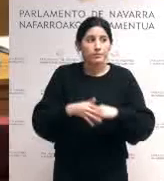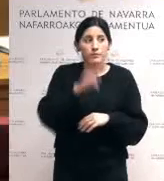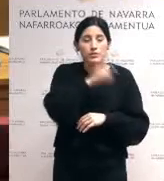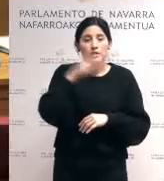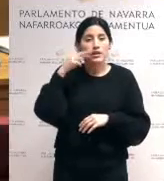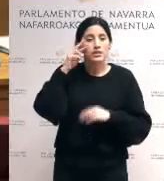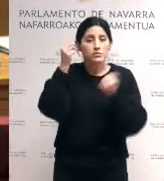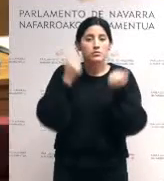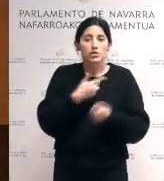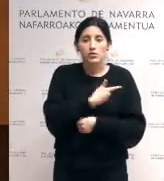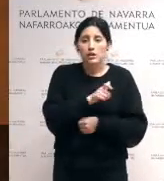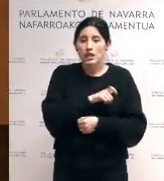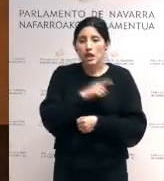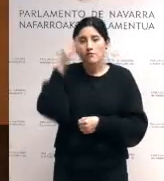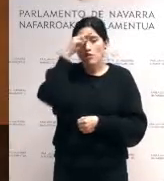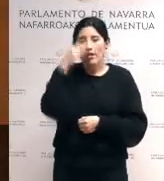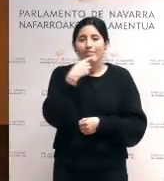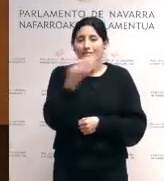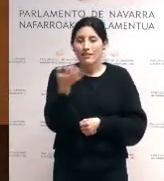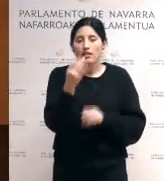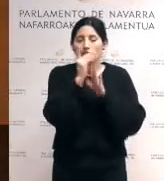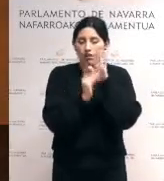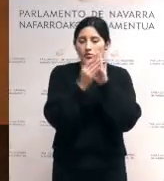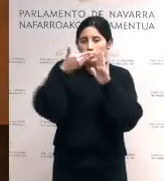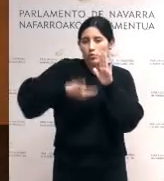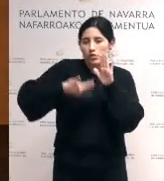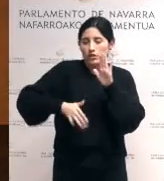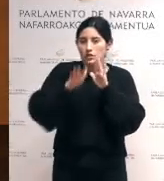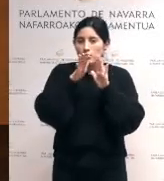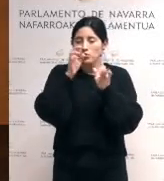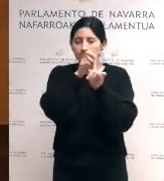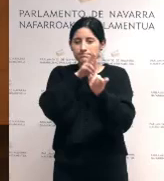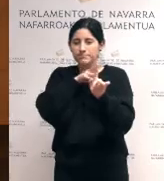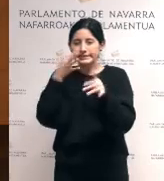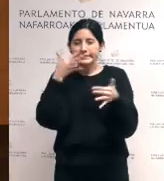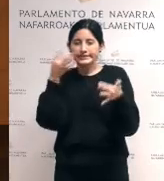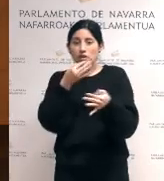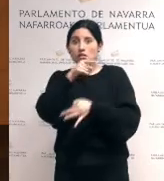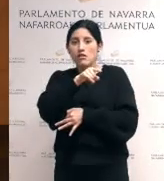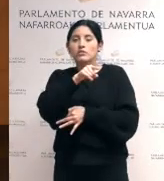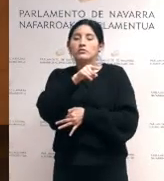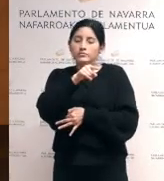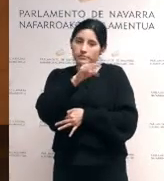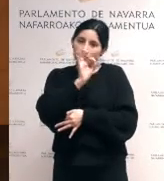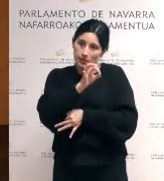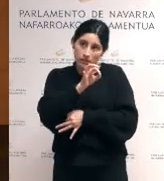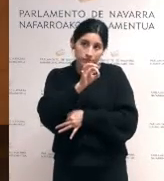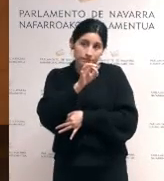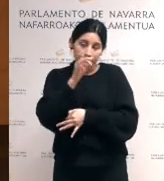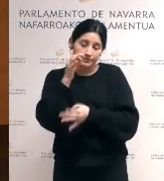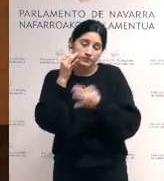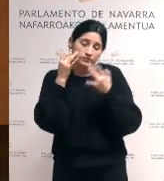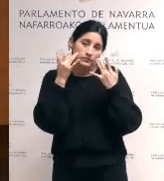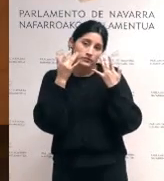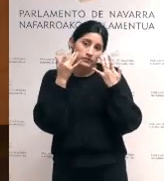que lo importante son los datos, porque los resultados de la percepción de seguridad tienen una importante carga subjetiva, según se haya sido o no